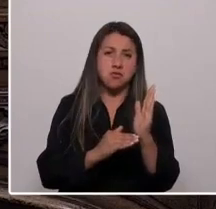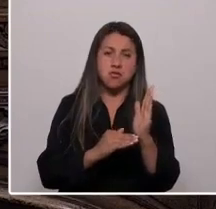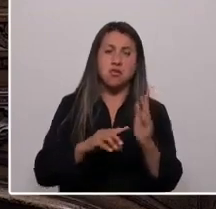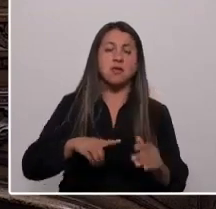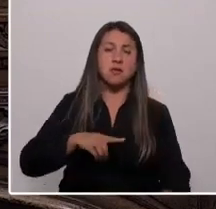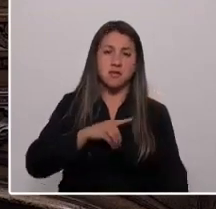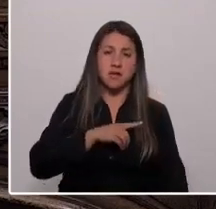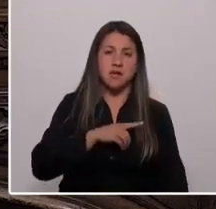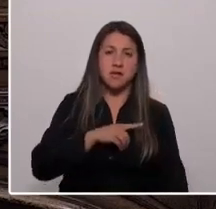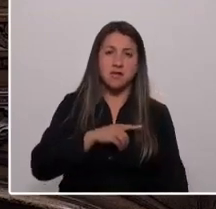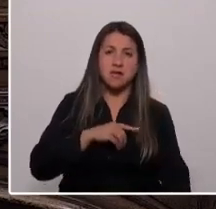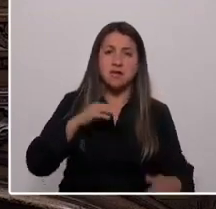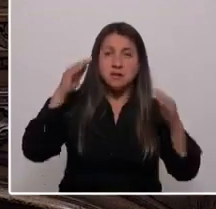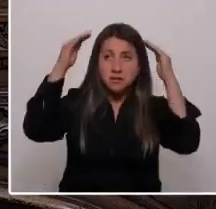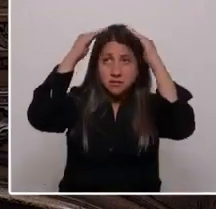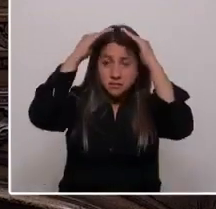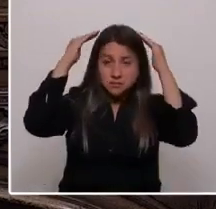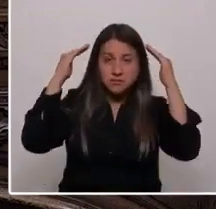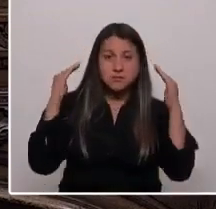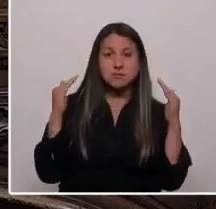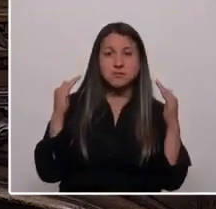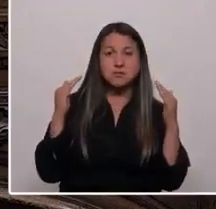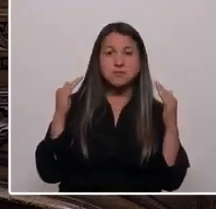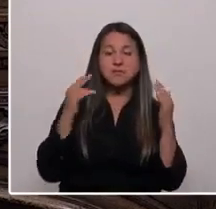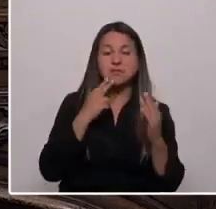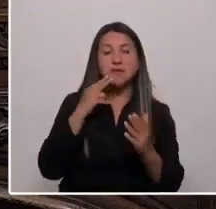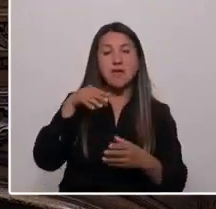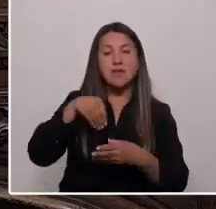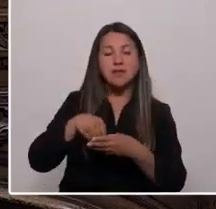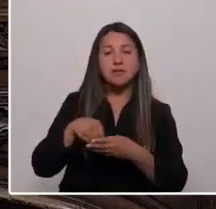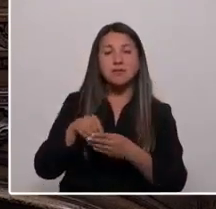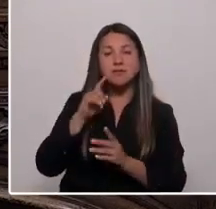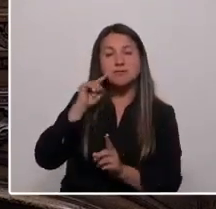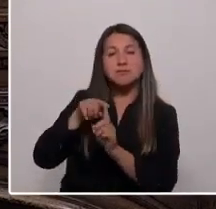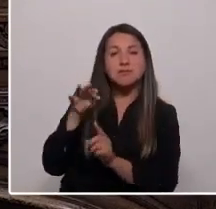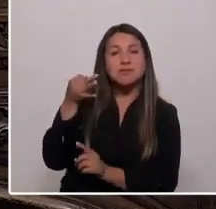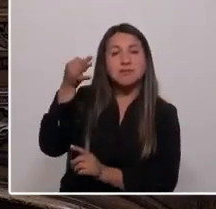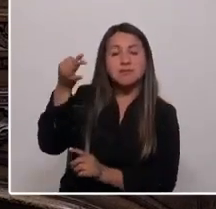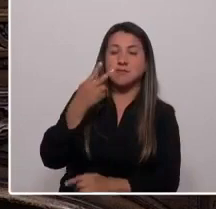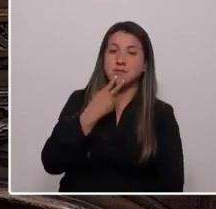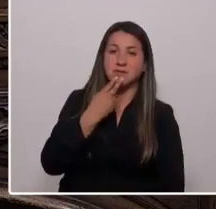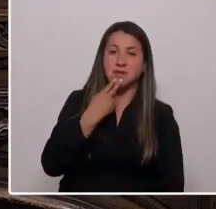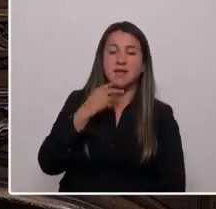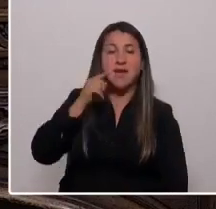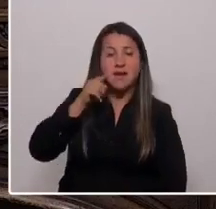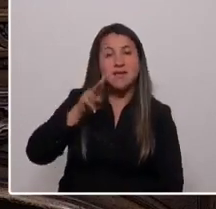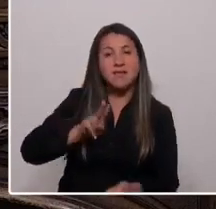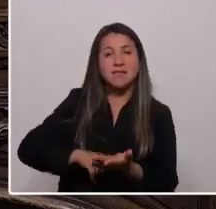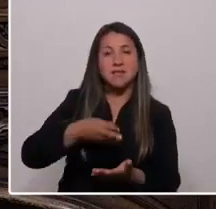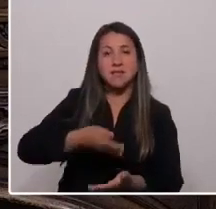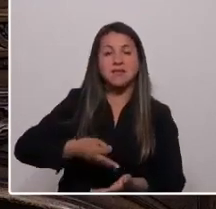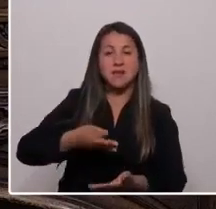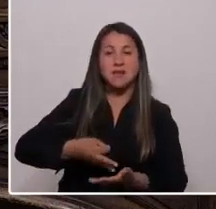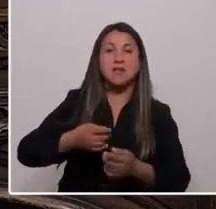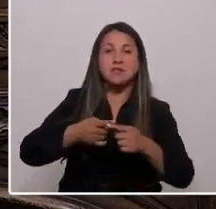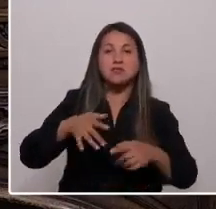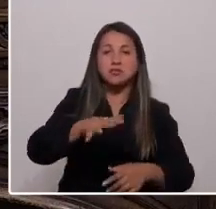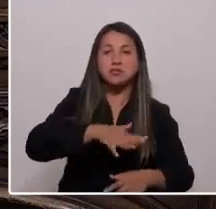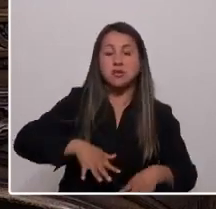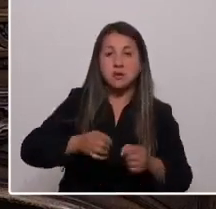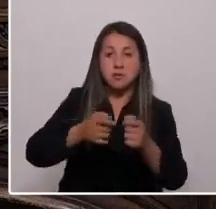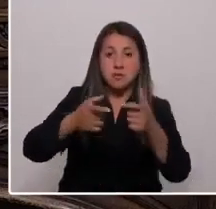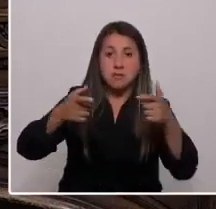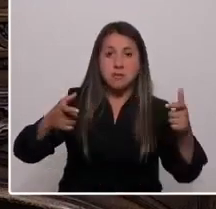techo donde proyectamos nuestra vida e iniciamos el real tejido social la situación de calle es sólo una de las